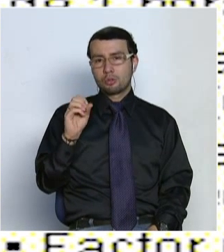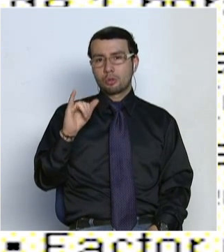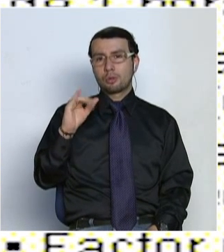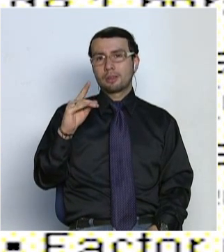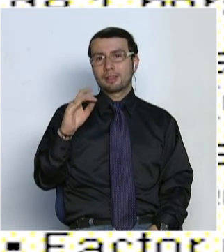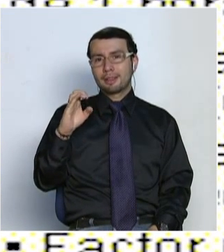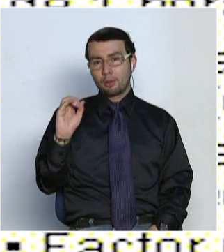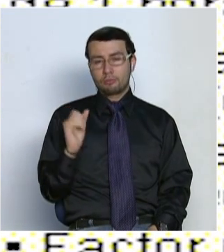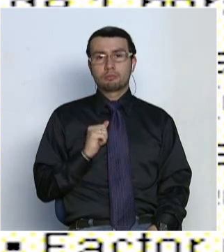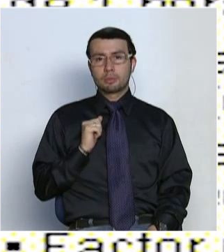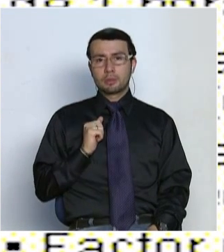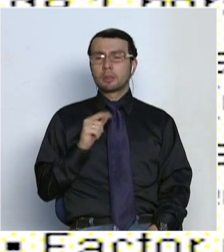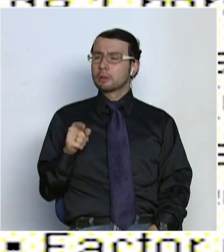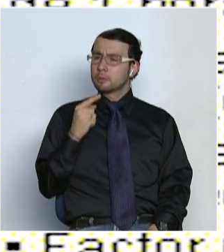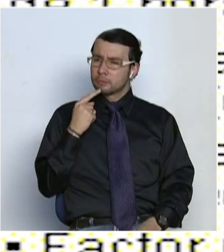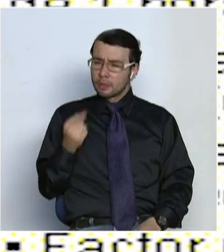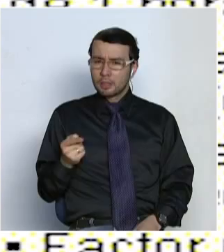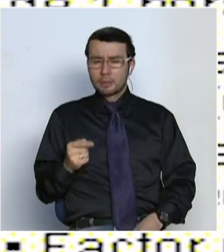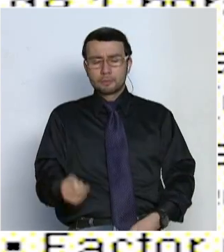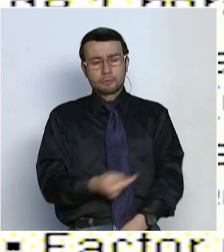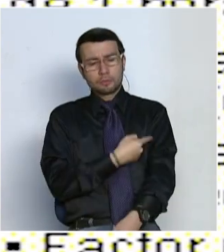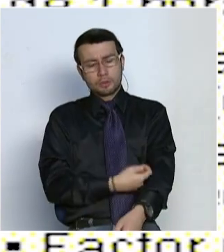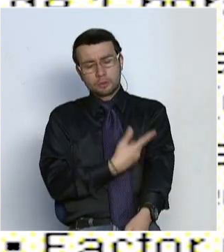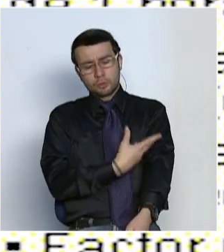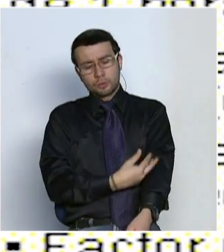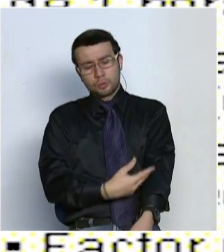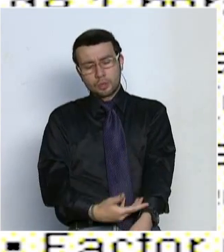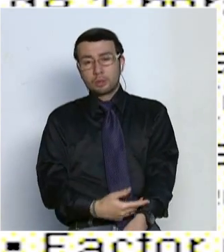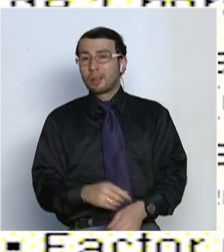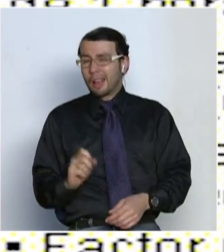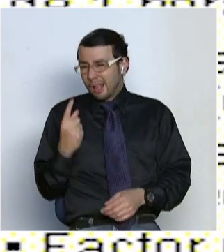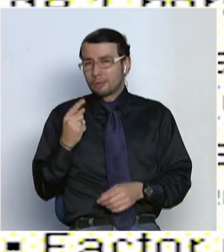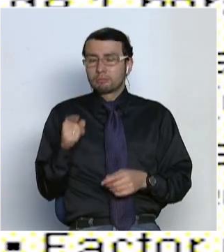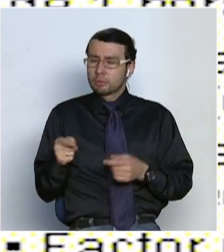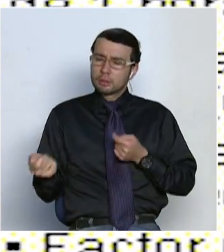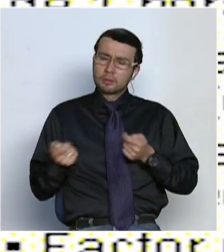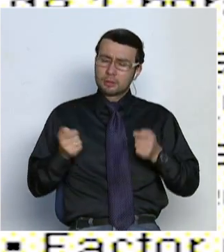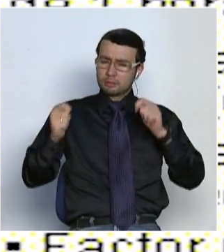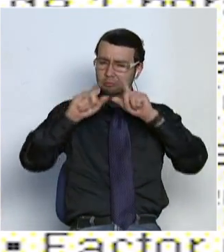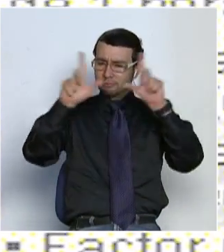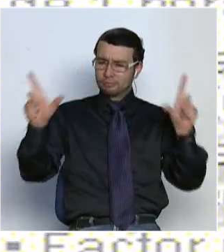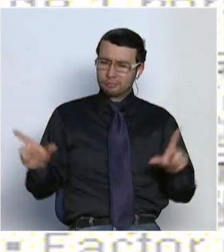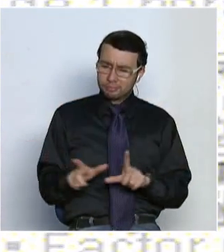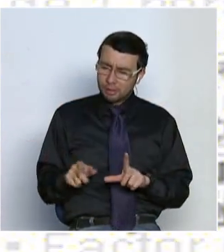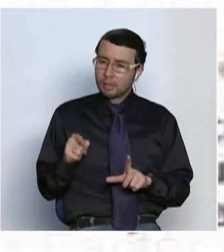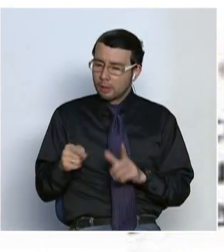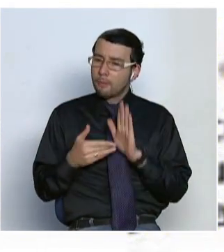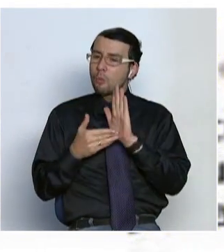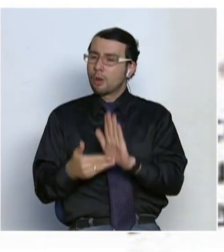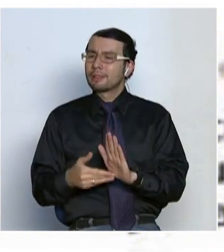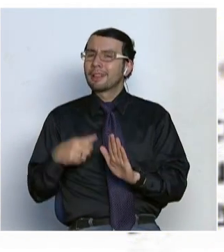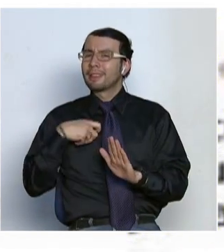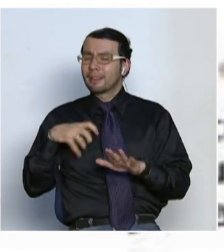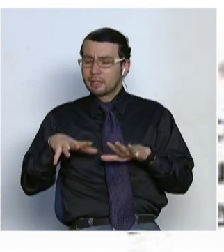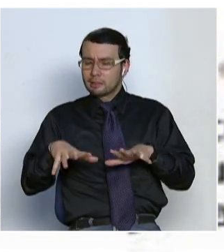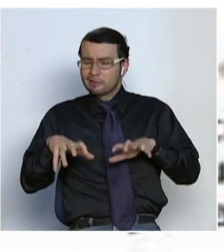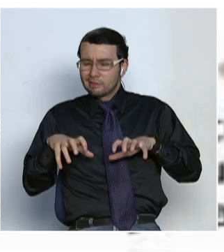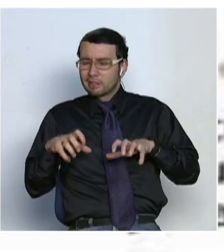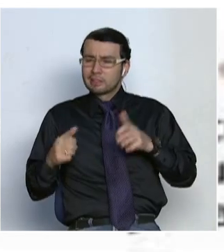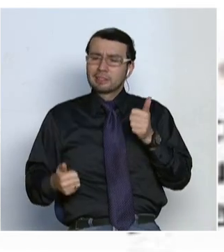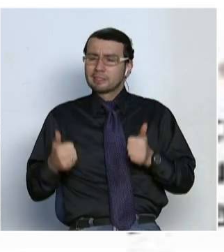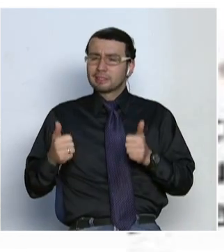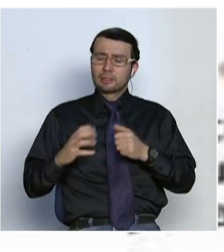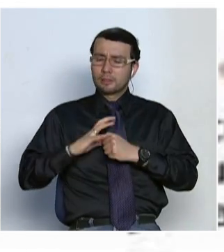nosotros si hay o no artritis. ¿Por qué? Porque si me prestas tu mano, Luz Helena,